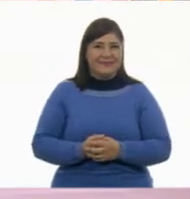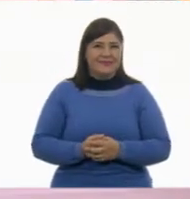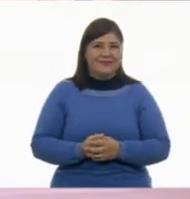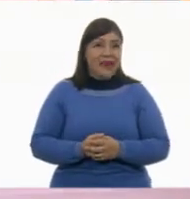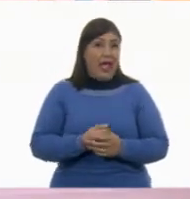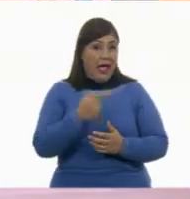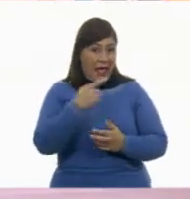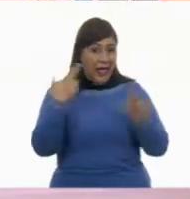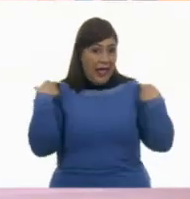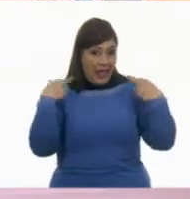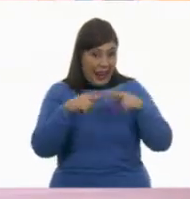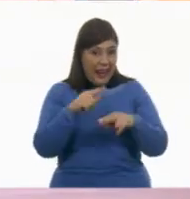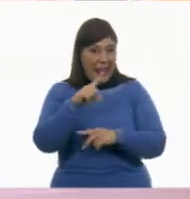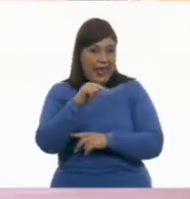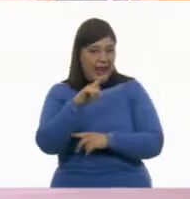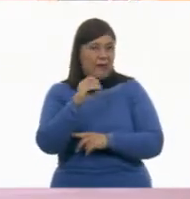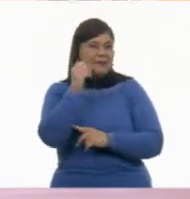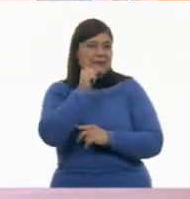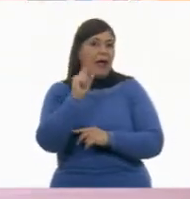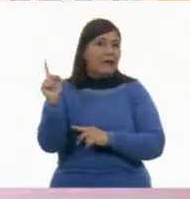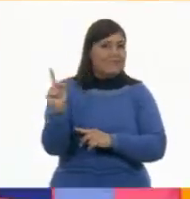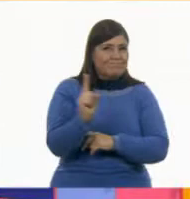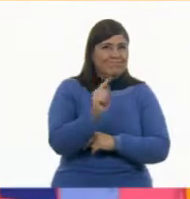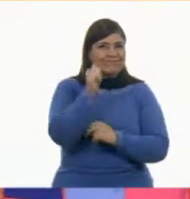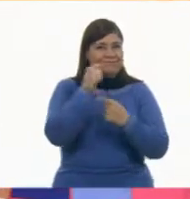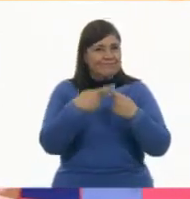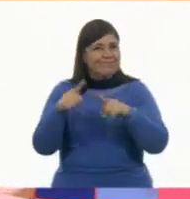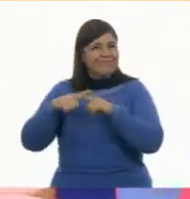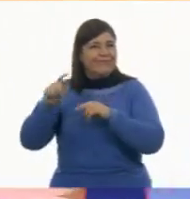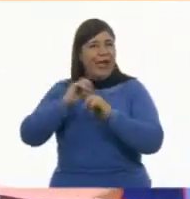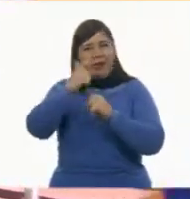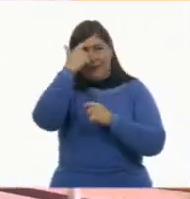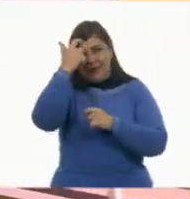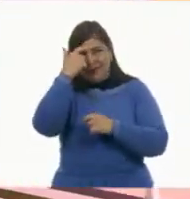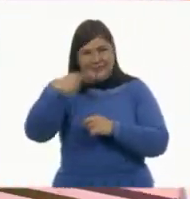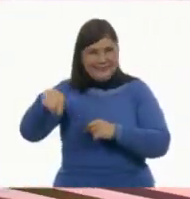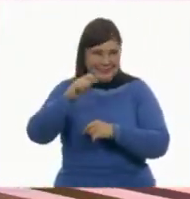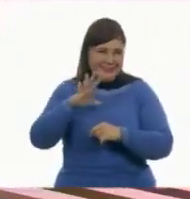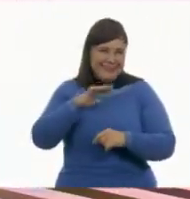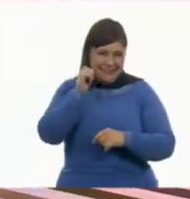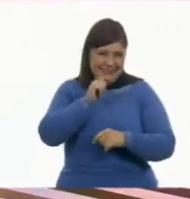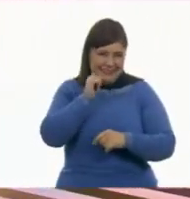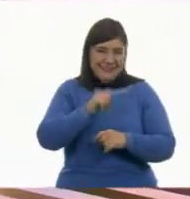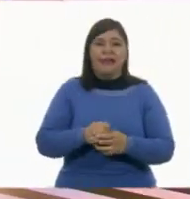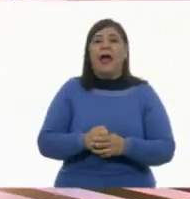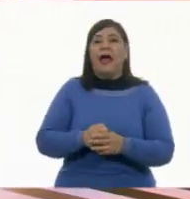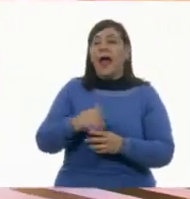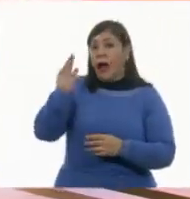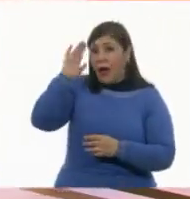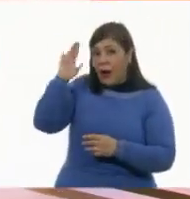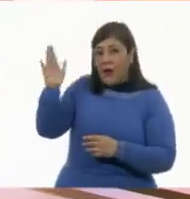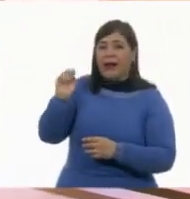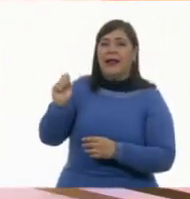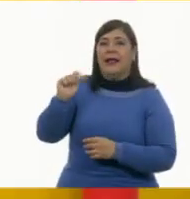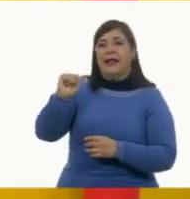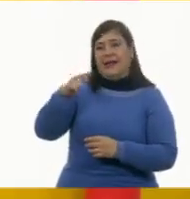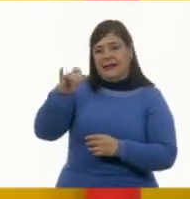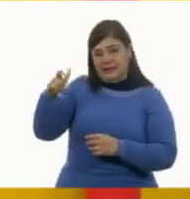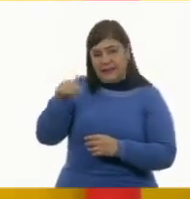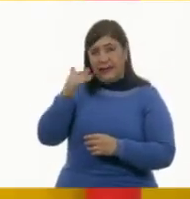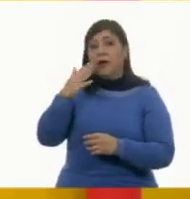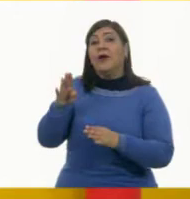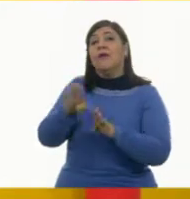El profe Lalo siempre entra de maneras diferentes, ¿se dan cuenta? Hola, Alexia, ¿cómo estás? Muy bien. Saludo con el